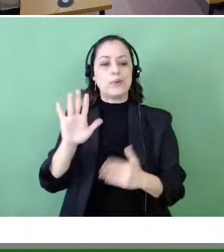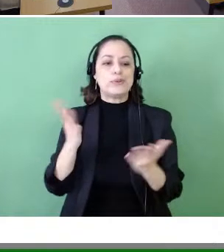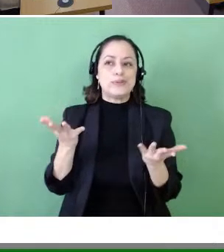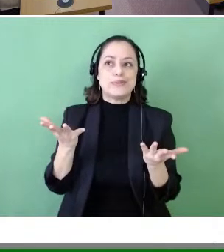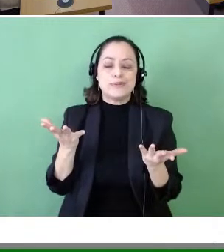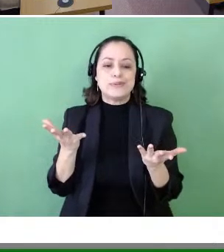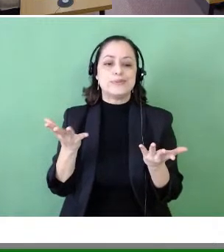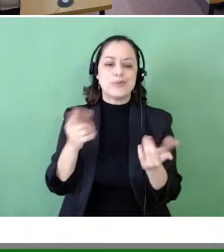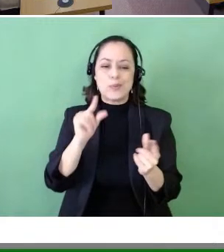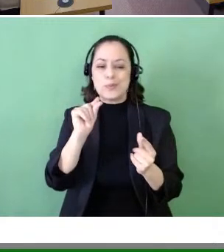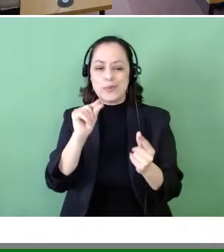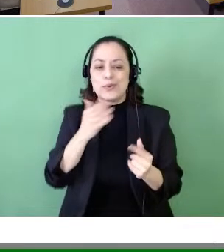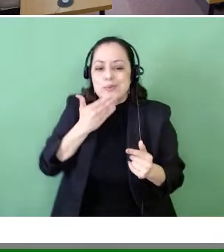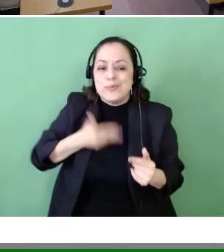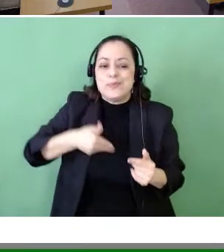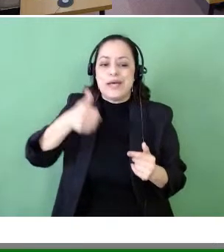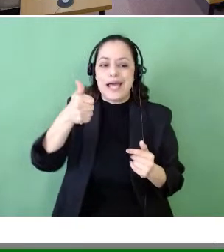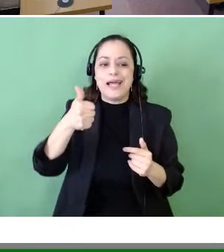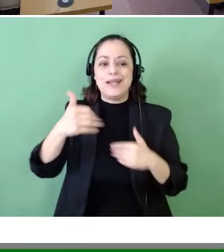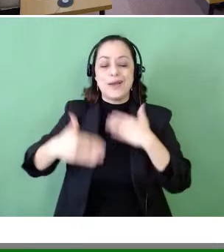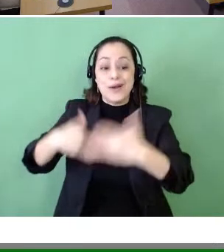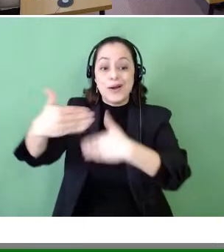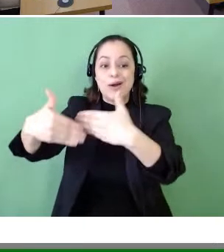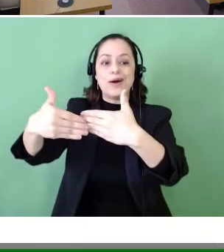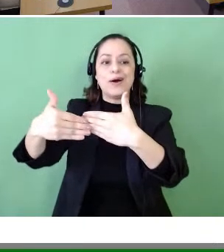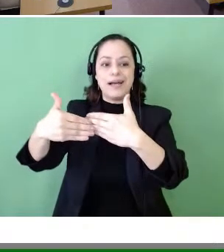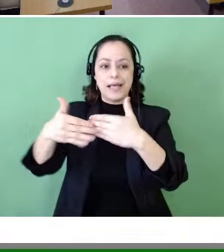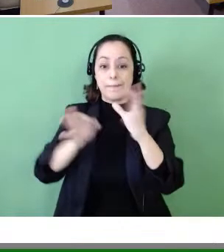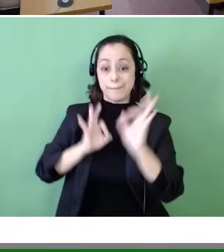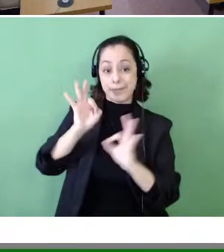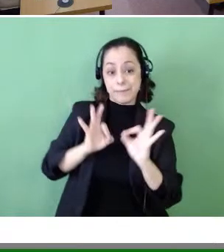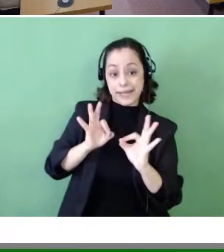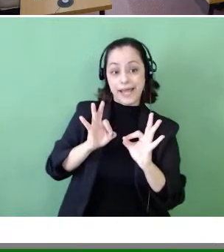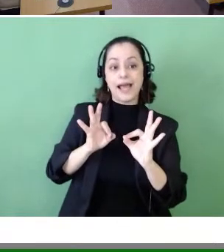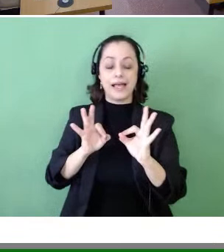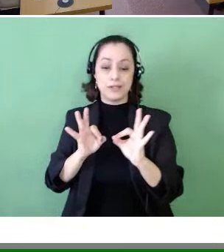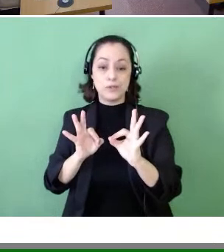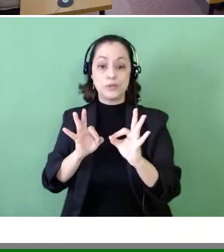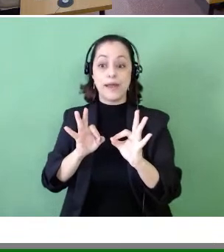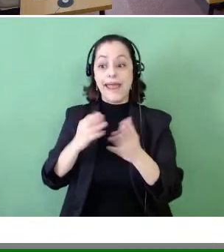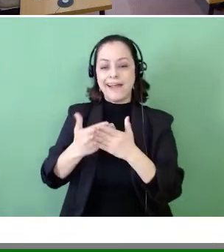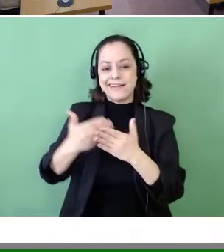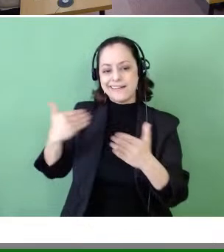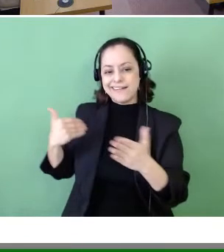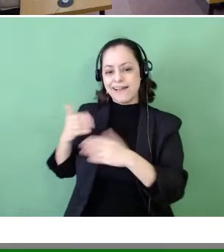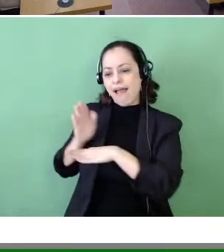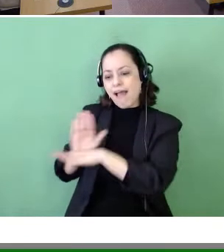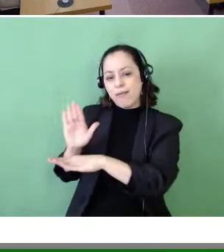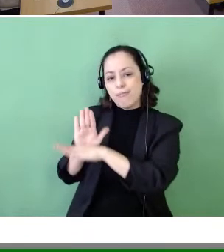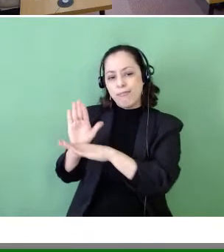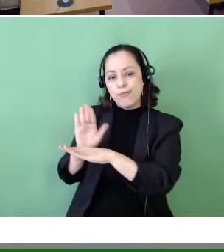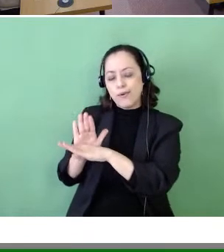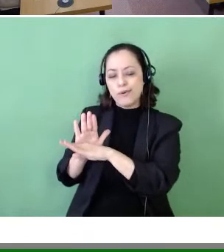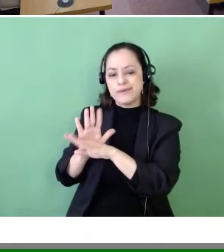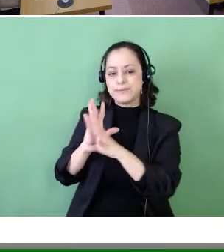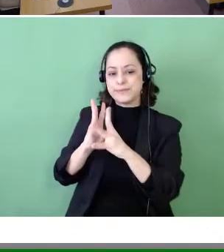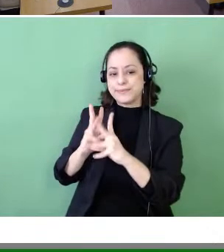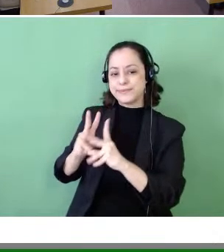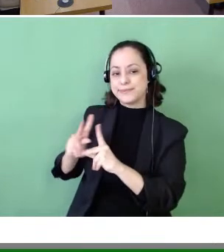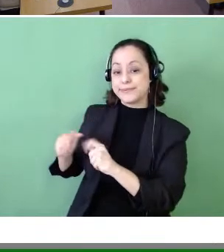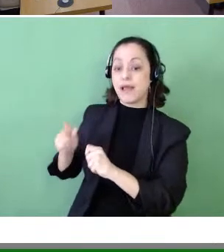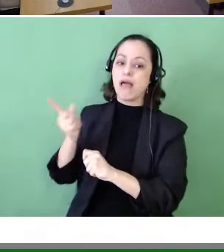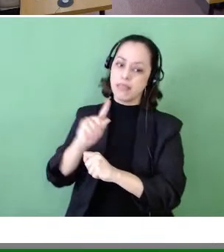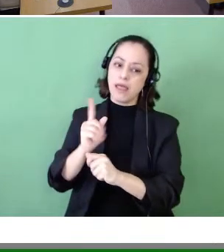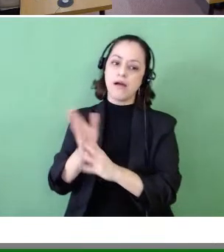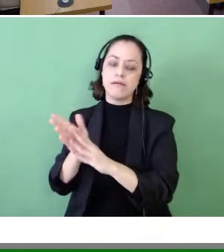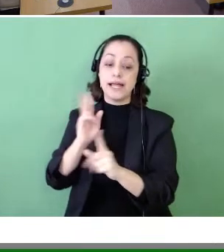un poco más separada y un poco perdida esta cuestión de un trabajo totalmente